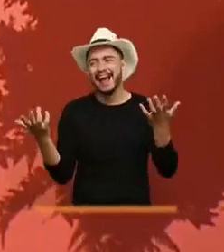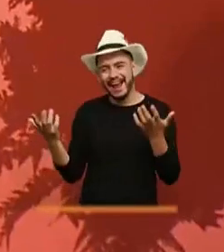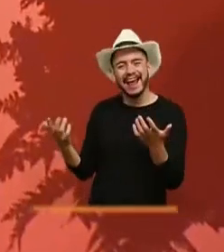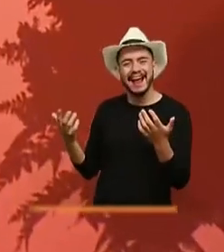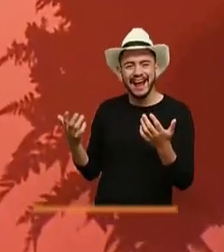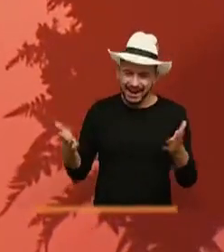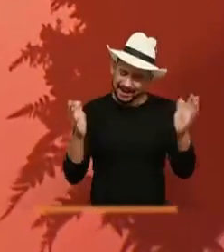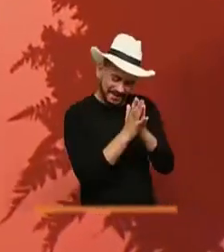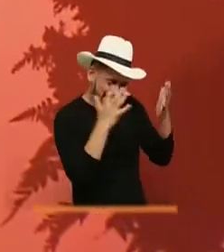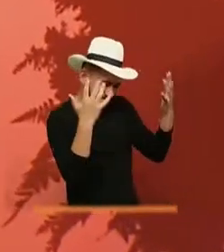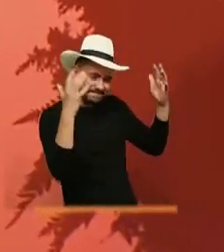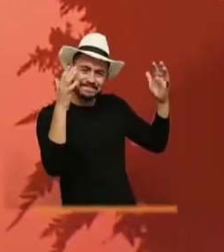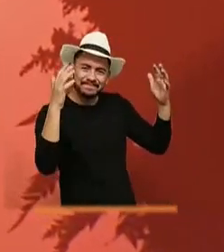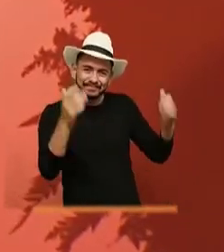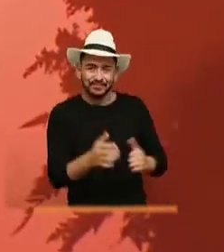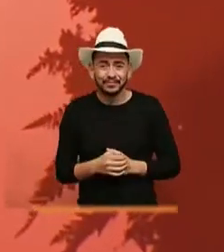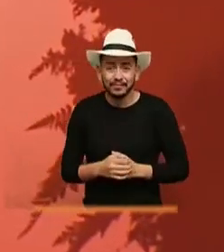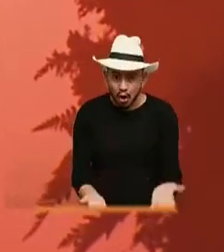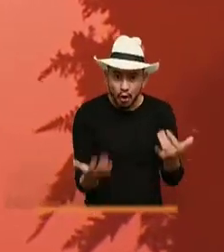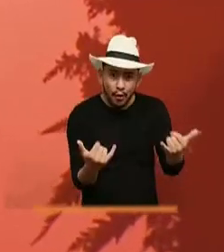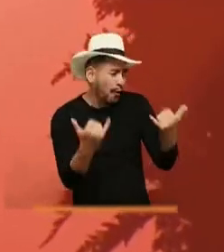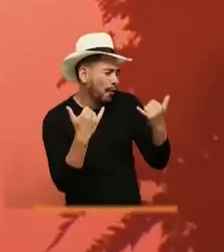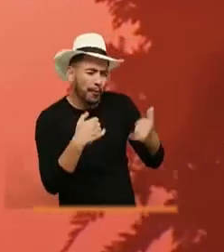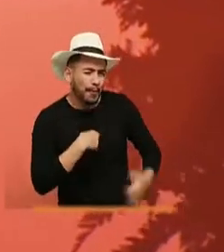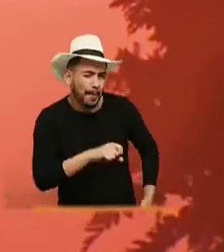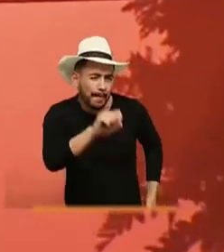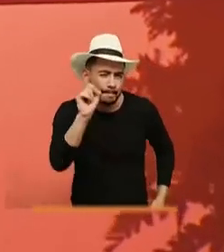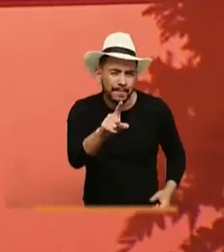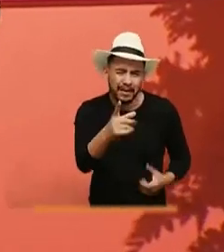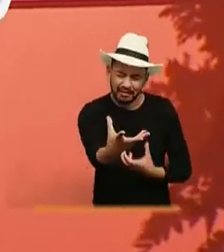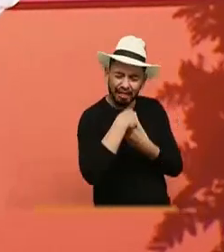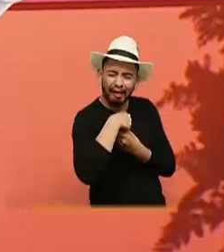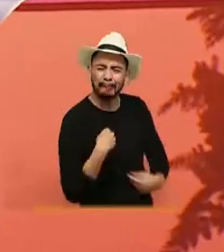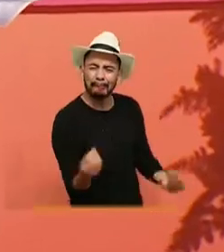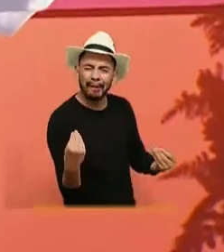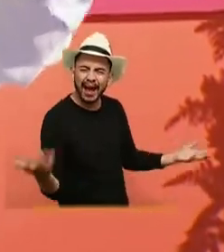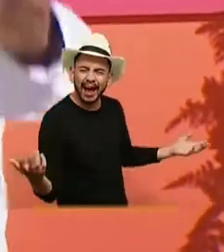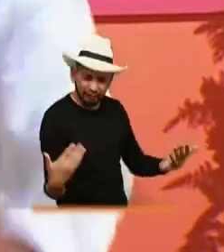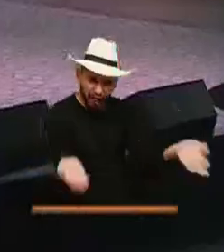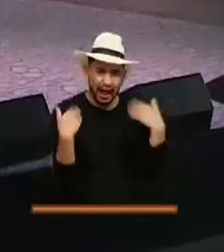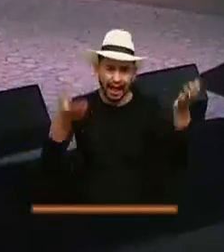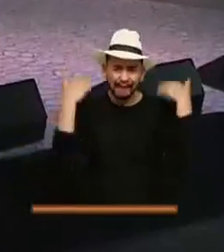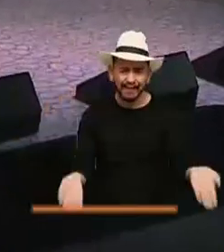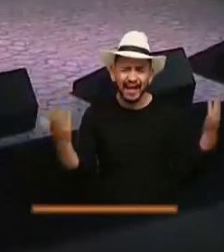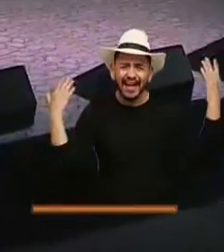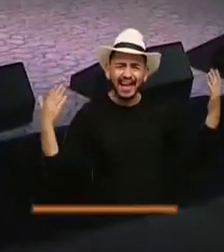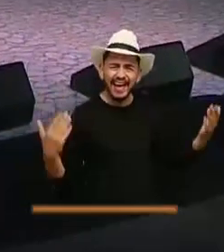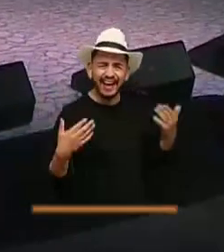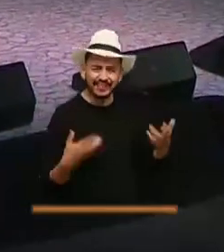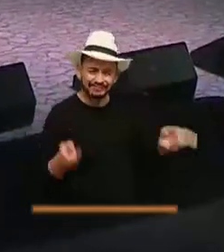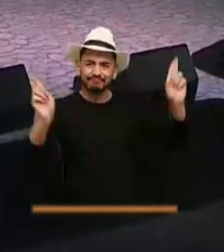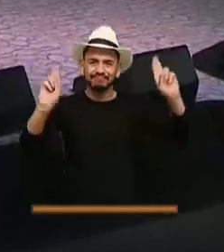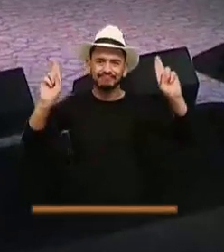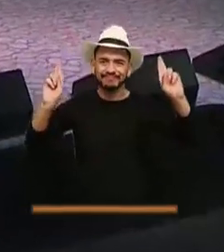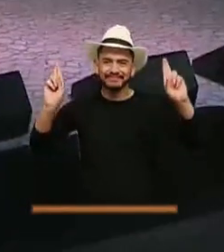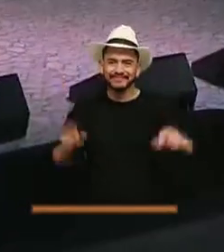extraordinario. Pero ¿quién le preguntó esta noche su prontuario? Hablábamos de